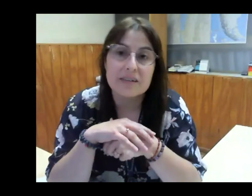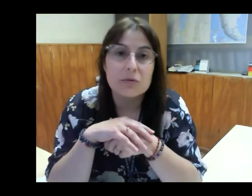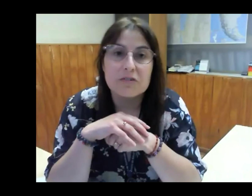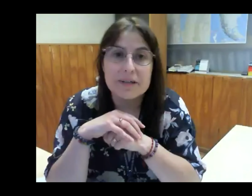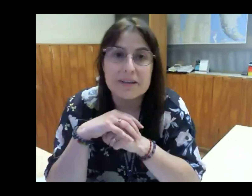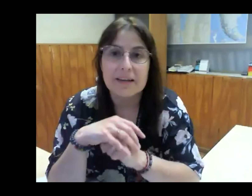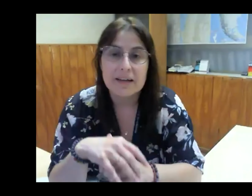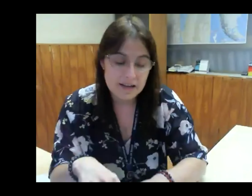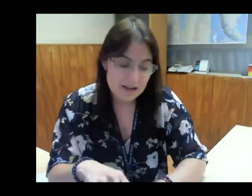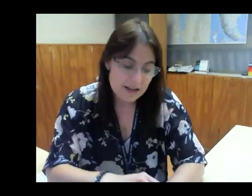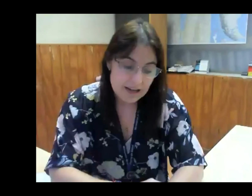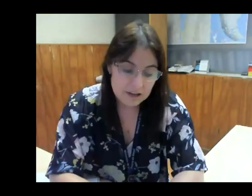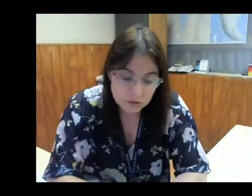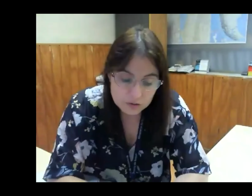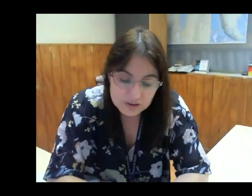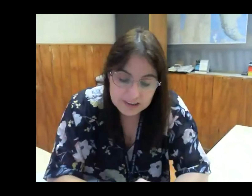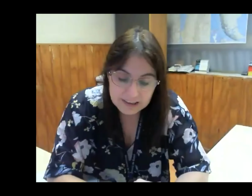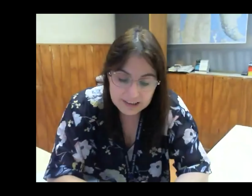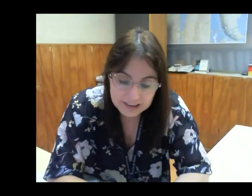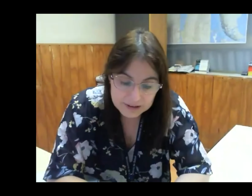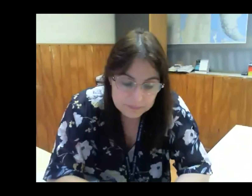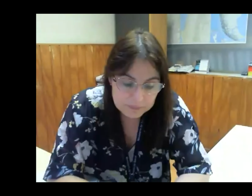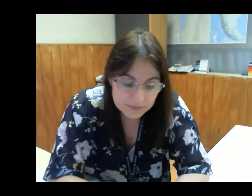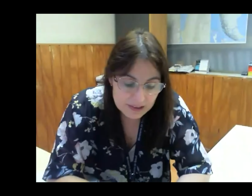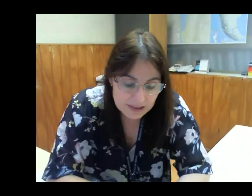sistemas de salud, obviamente. Entonces,